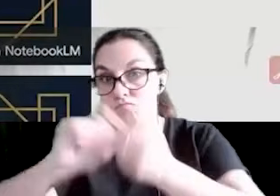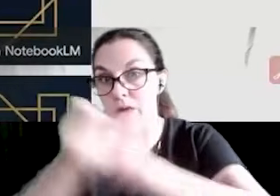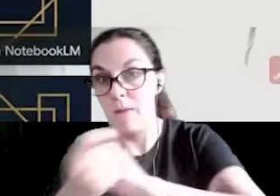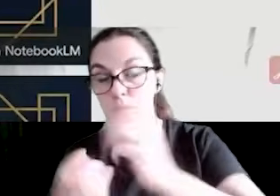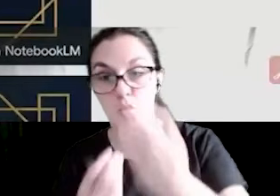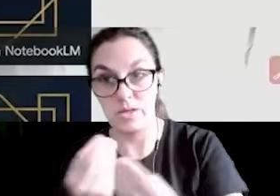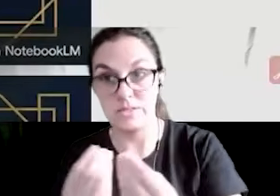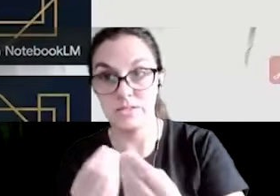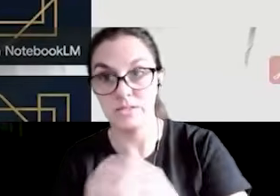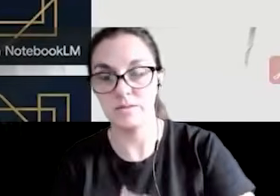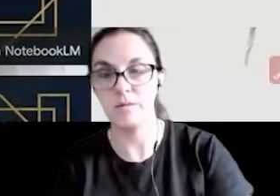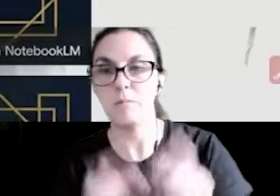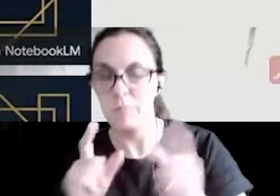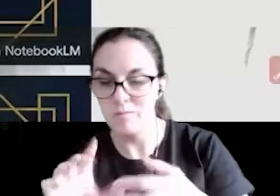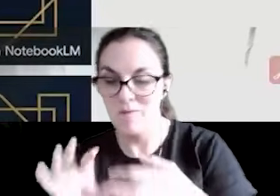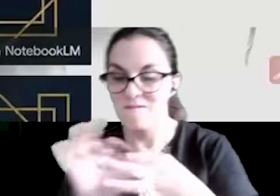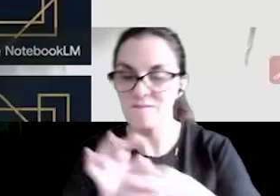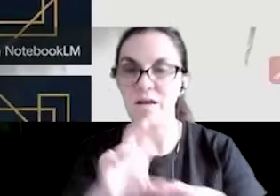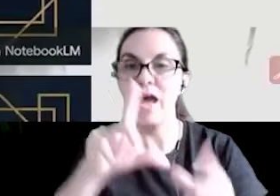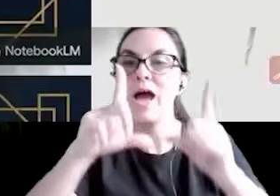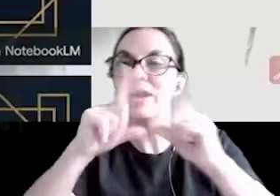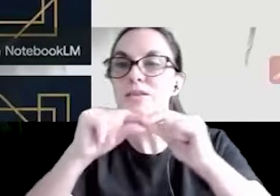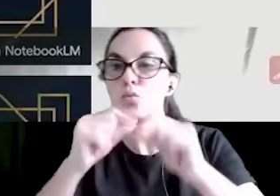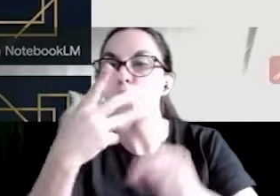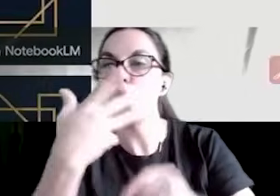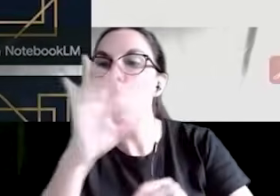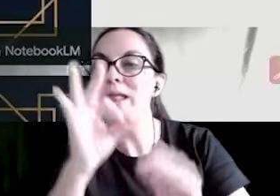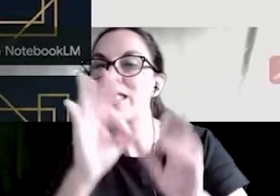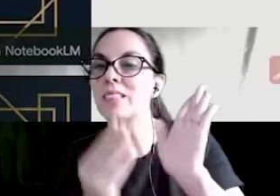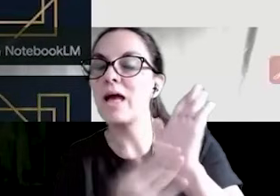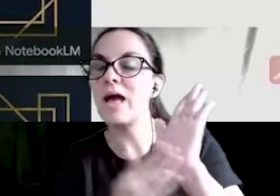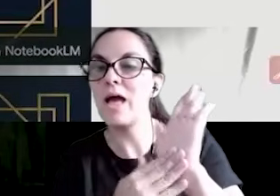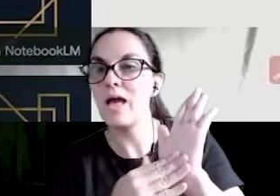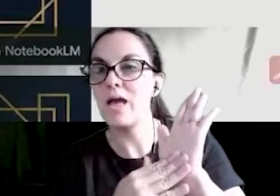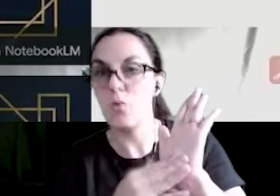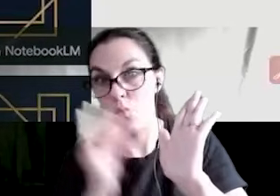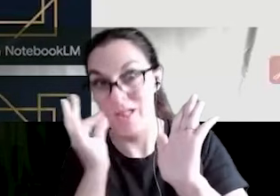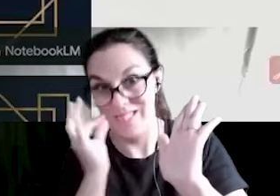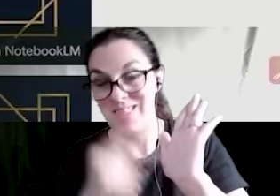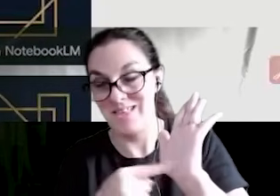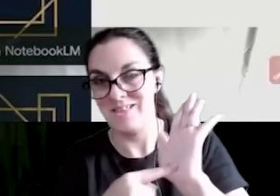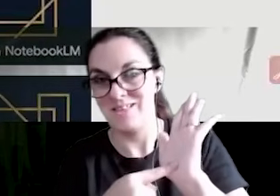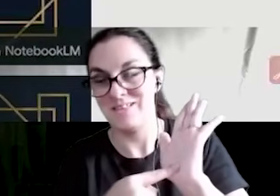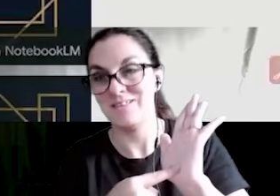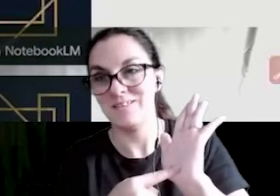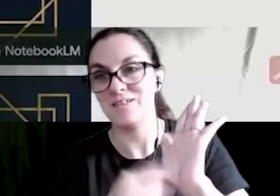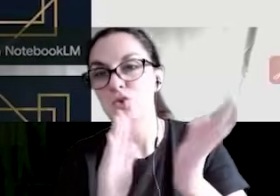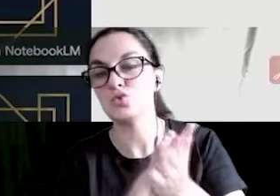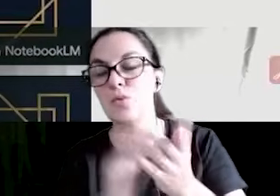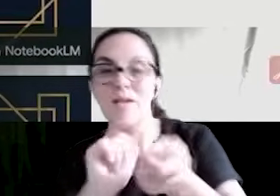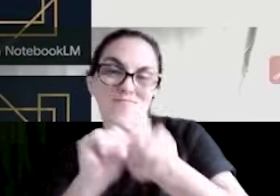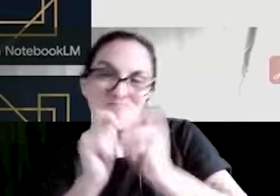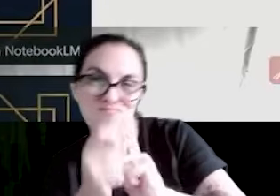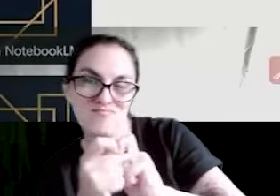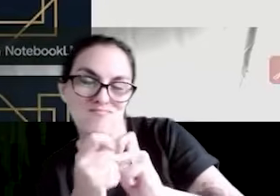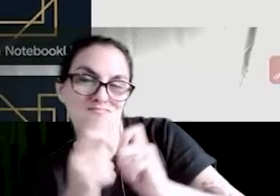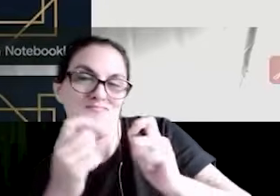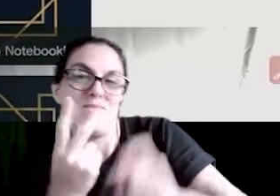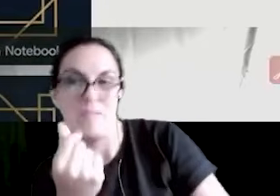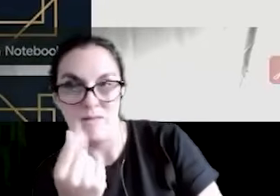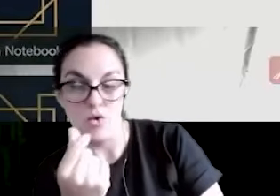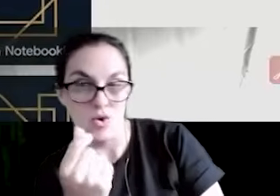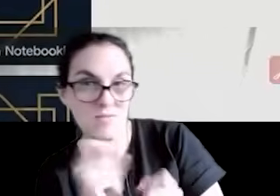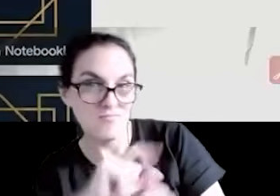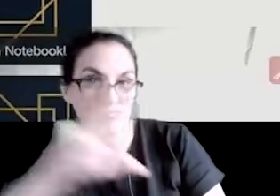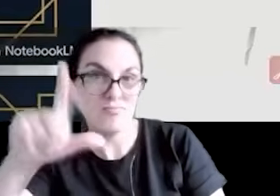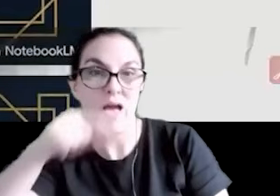que es el artículo 40, una adecuación adicional a todas estas que mencionamos, que habla de la actualización de montos, donde a partir de ahora la sanción